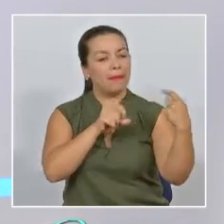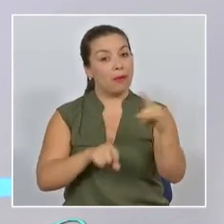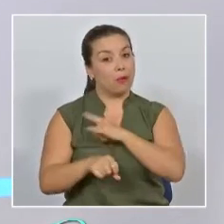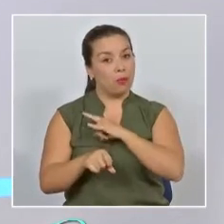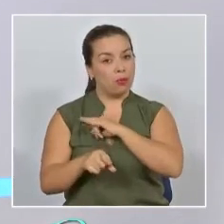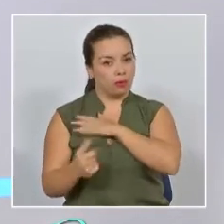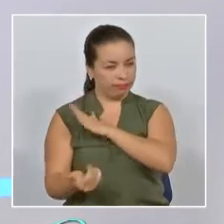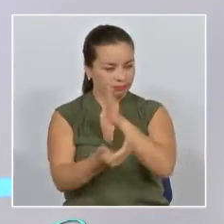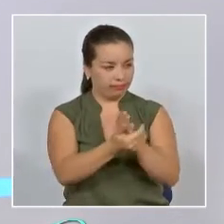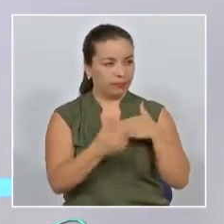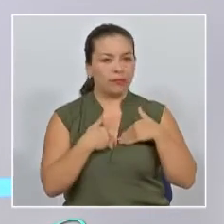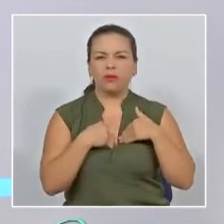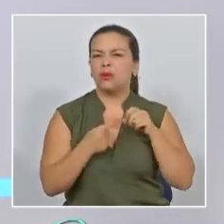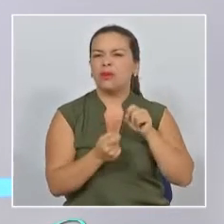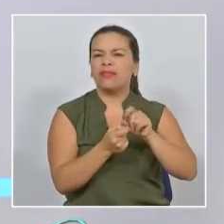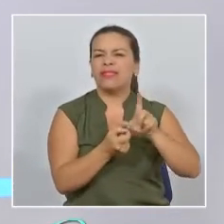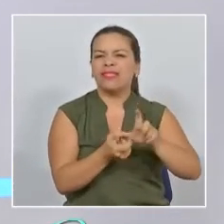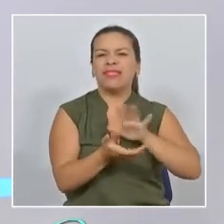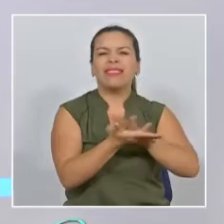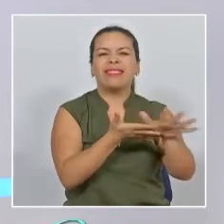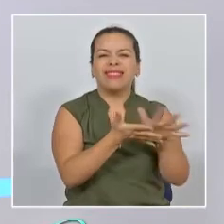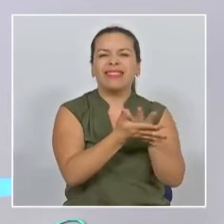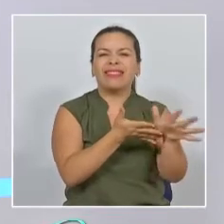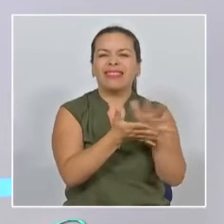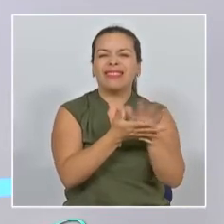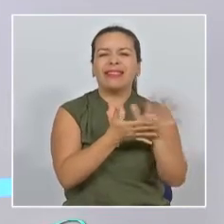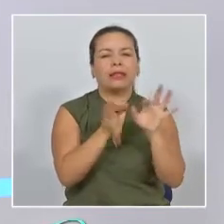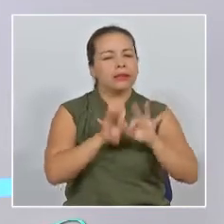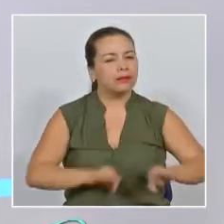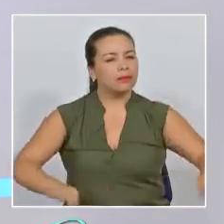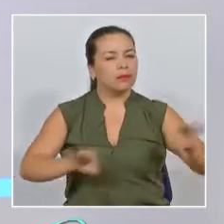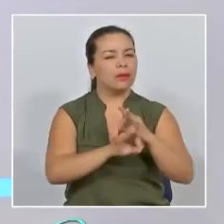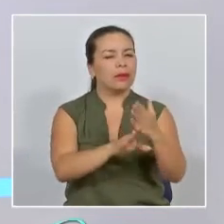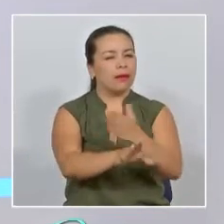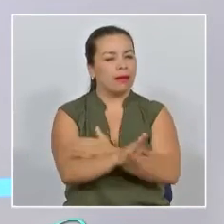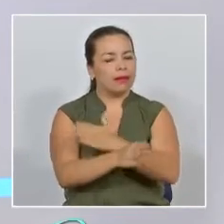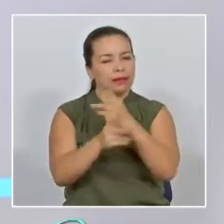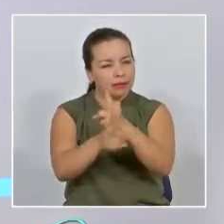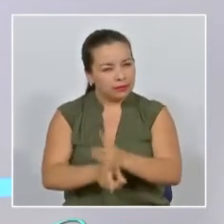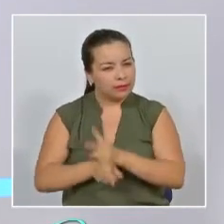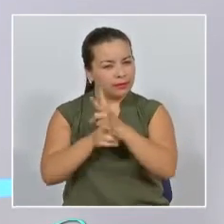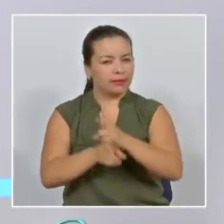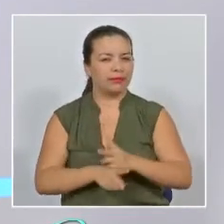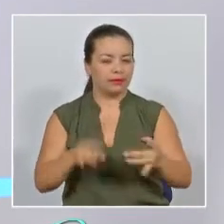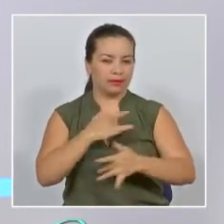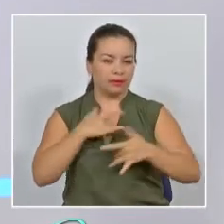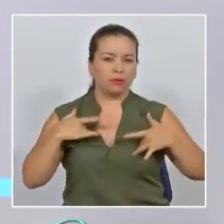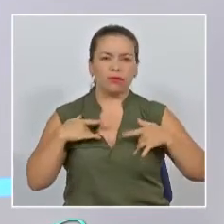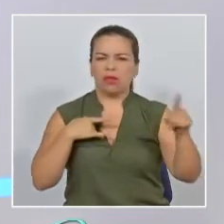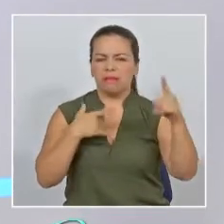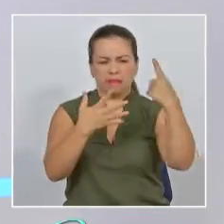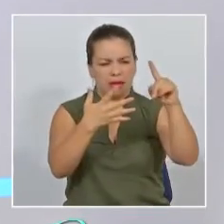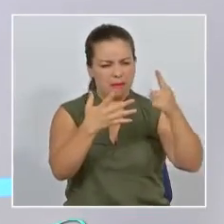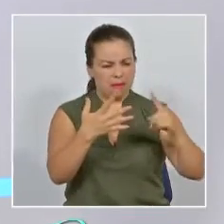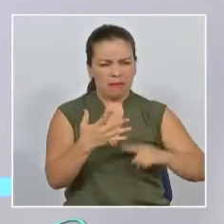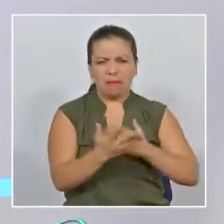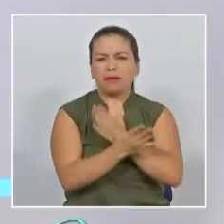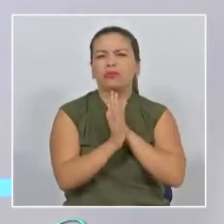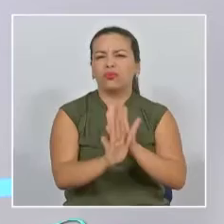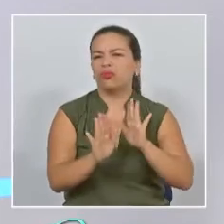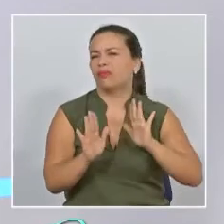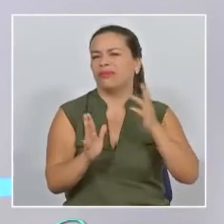el contexto de la salud va de la mano con la prevención. Ustedes pueden preguntar por mil enfermedades, buscar tratamiento para